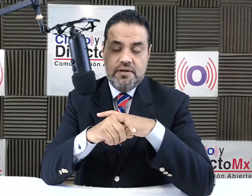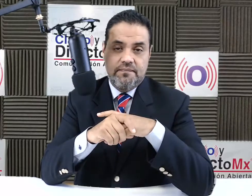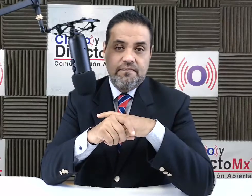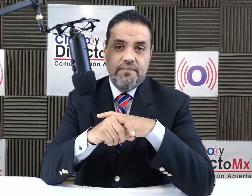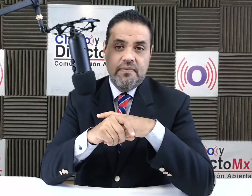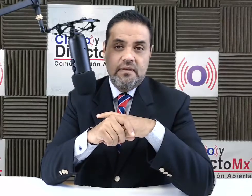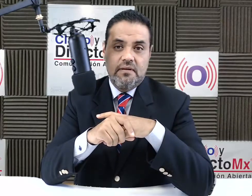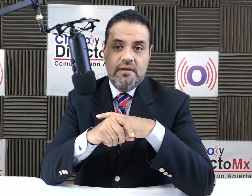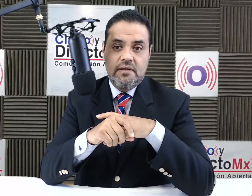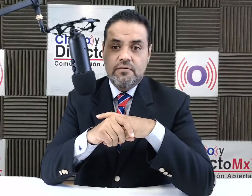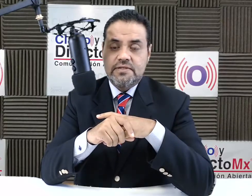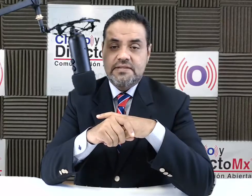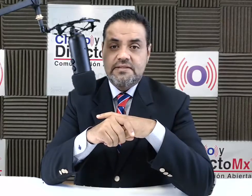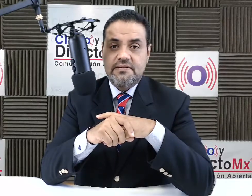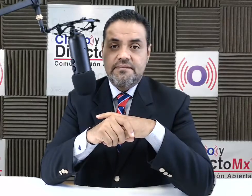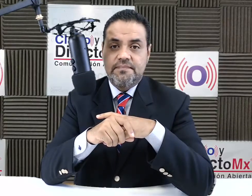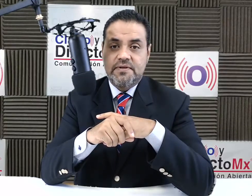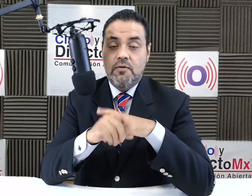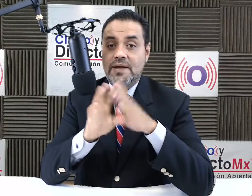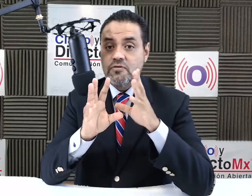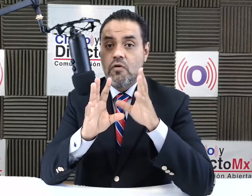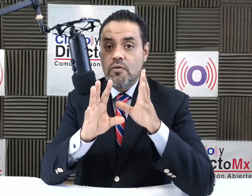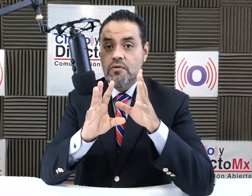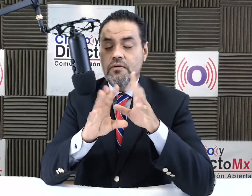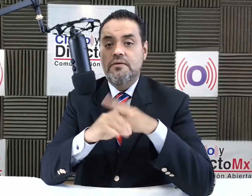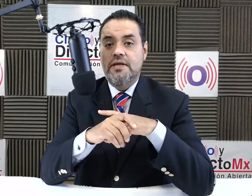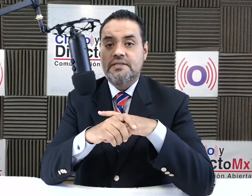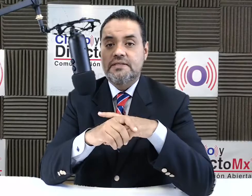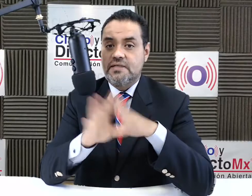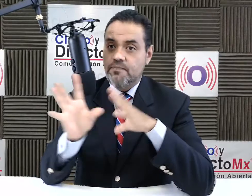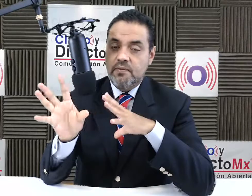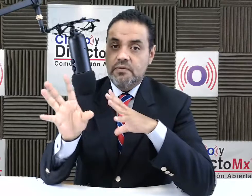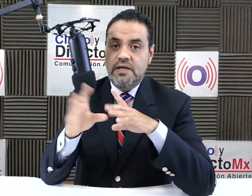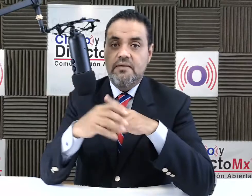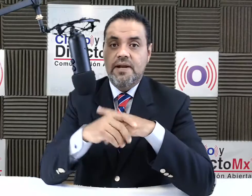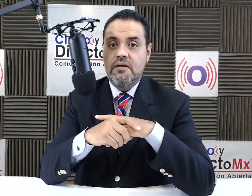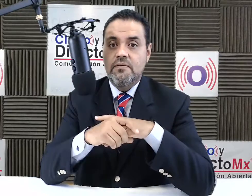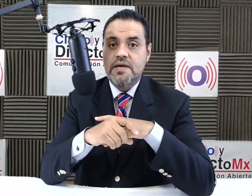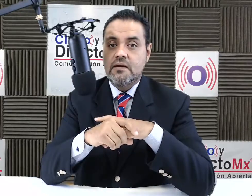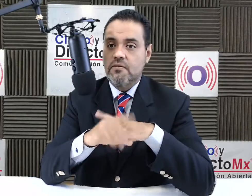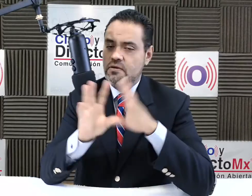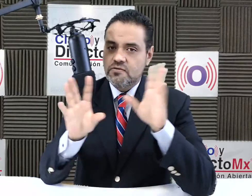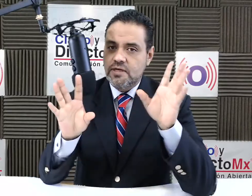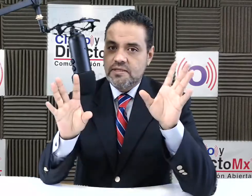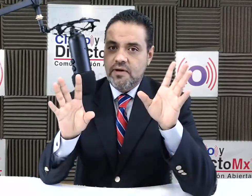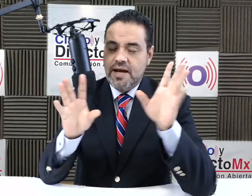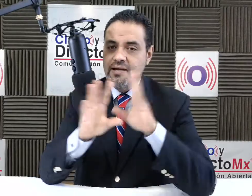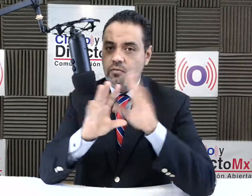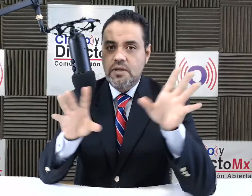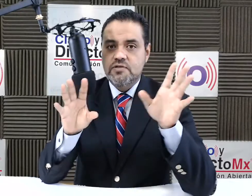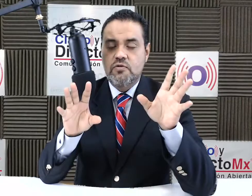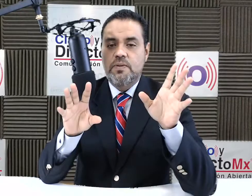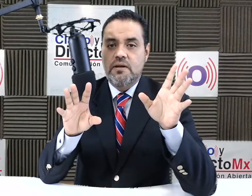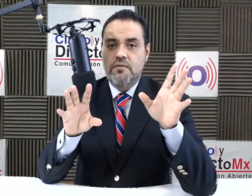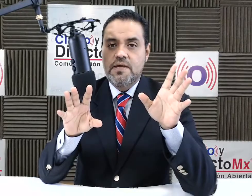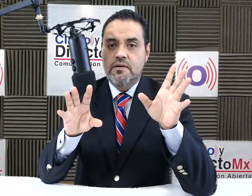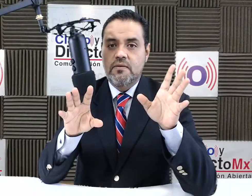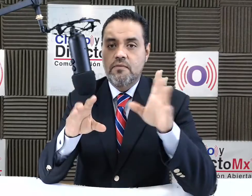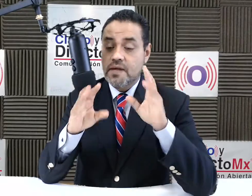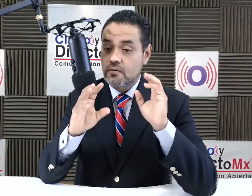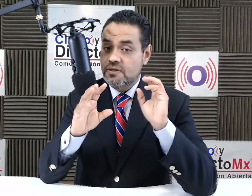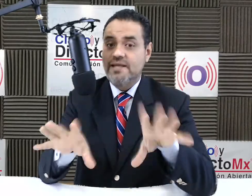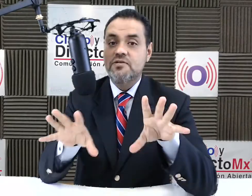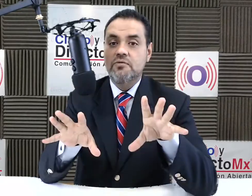funciona entonces pues lo más cómodo es siempre voltear a ver al gobierno y no estoy haciendo acá ninguna disculpa del gobierno